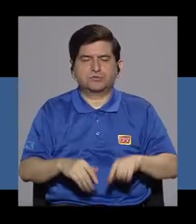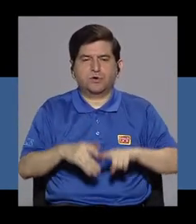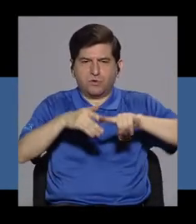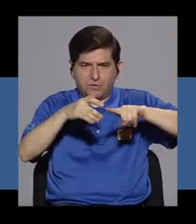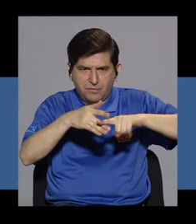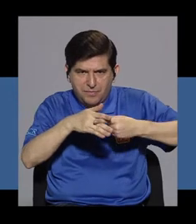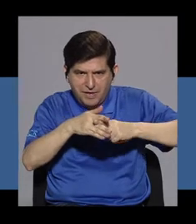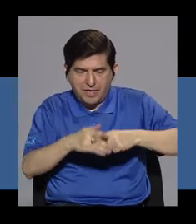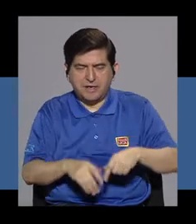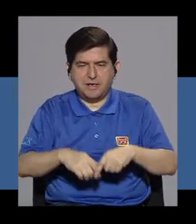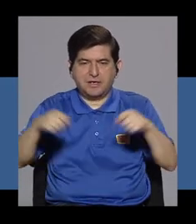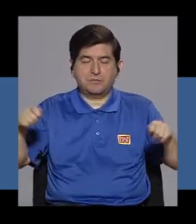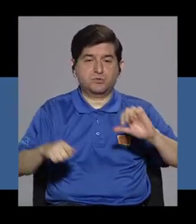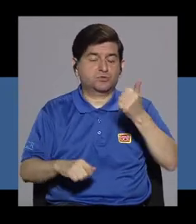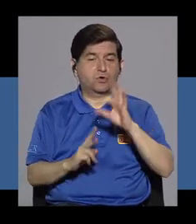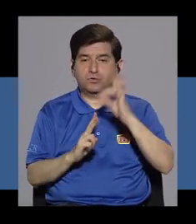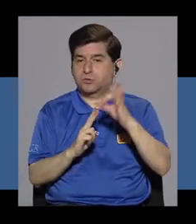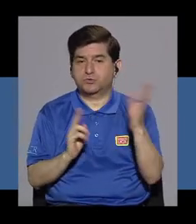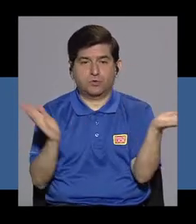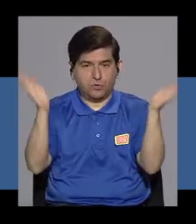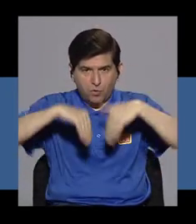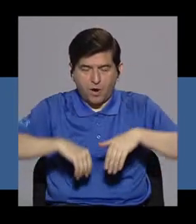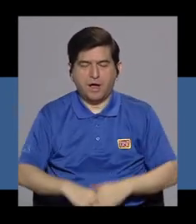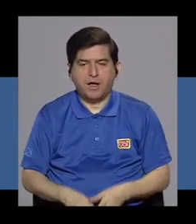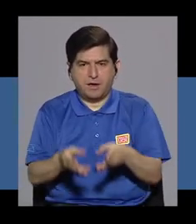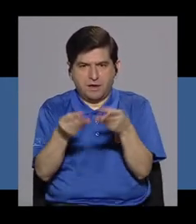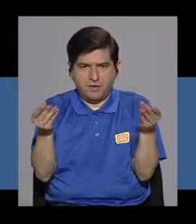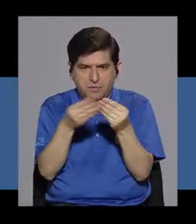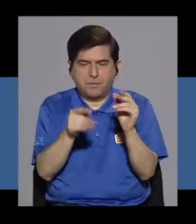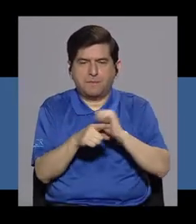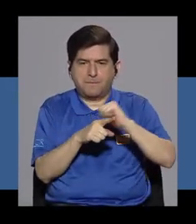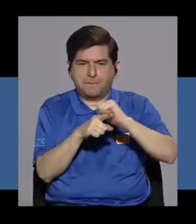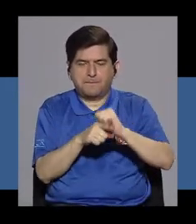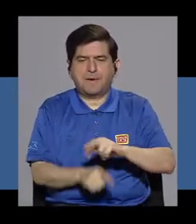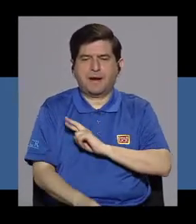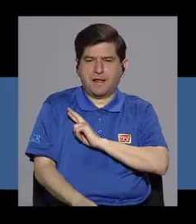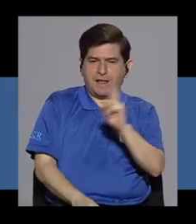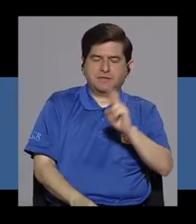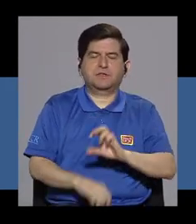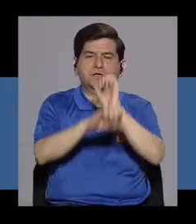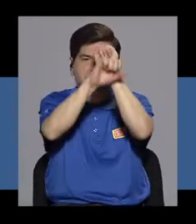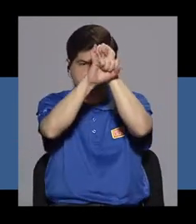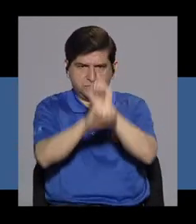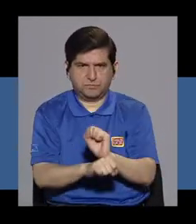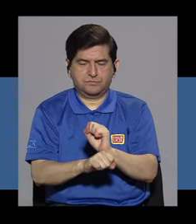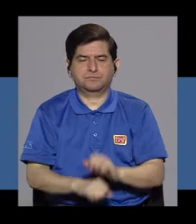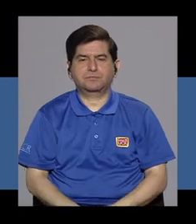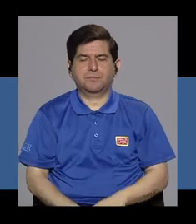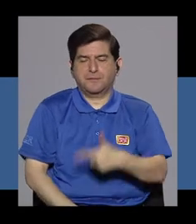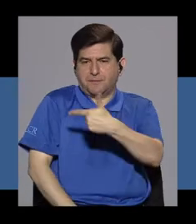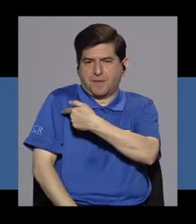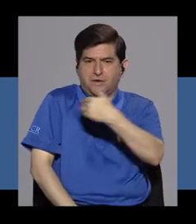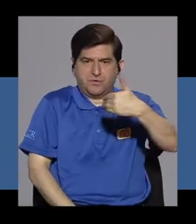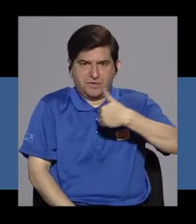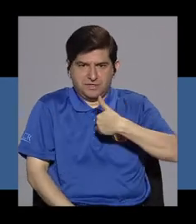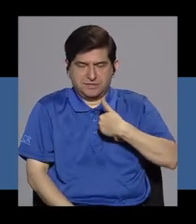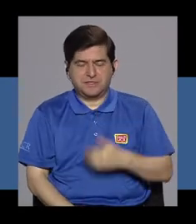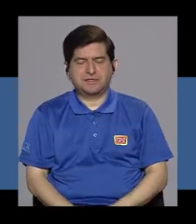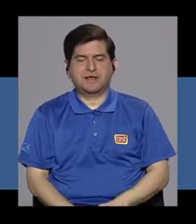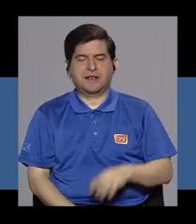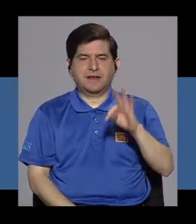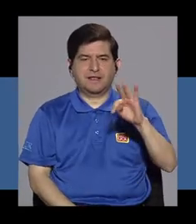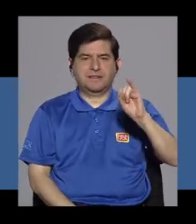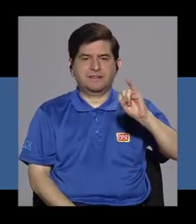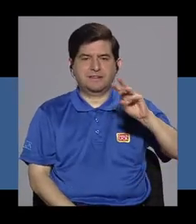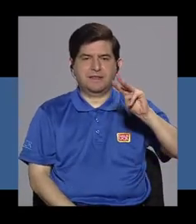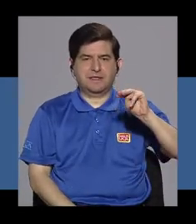pantalla electrónica o aparatos de medición cuando no haya otra alternativa, productos utilizados en prácticas religiosas o tradicionales,